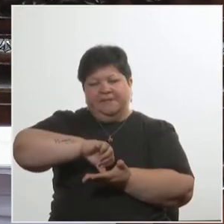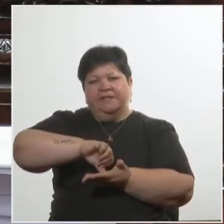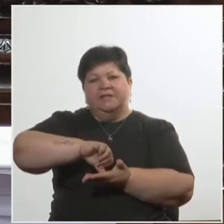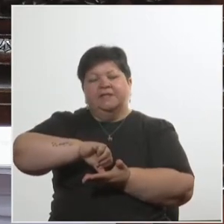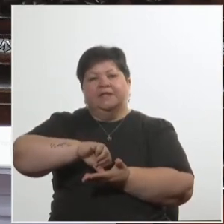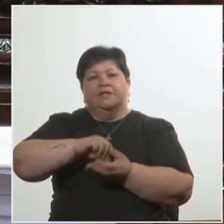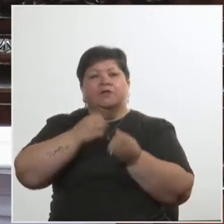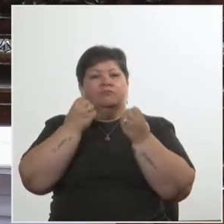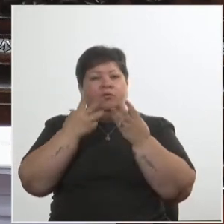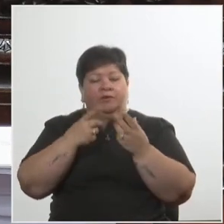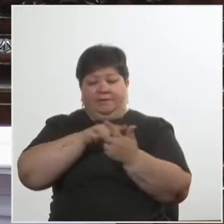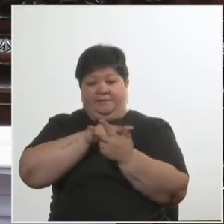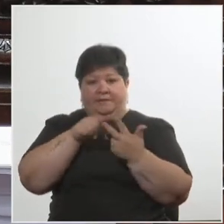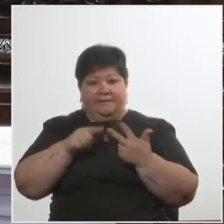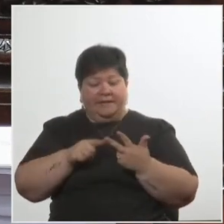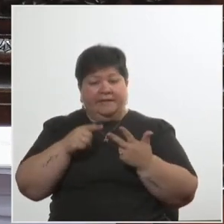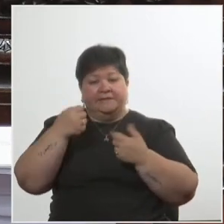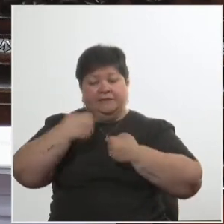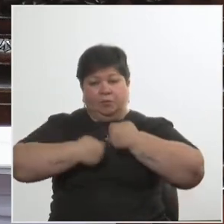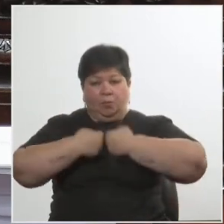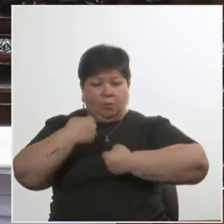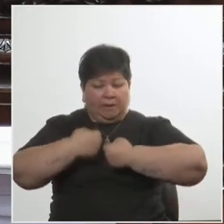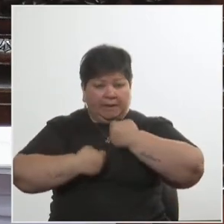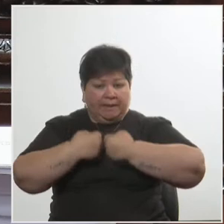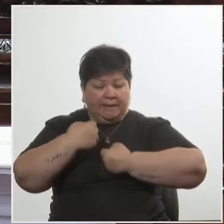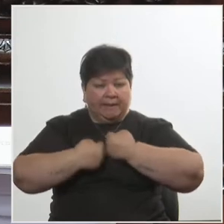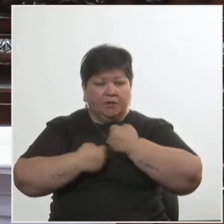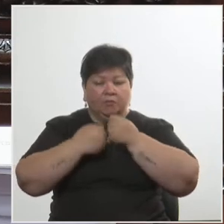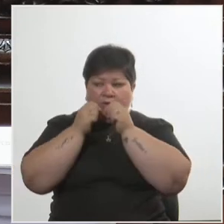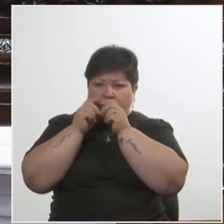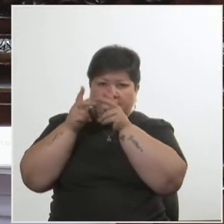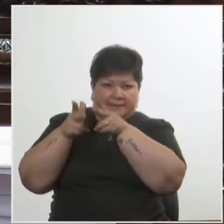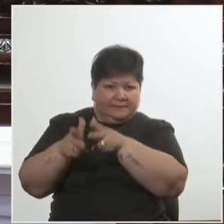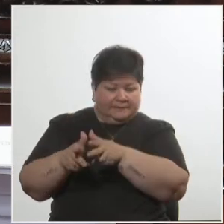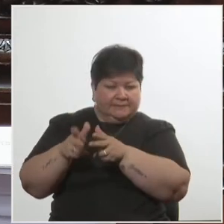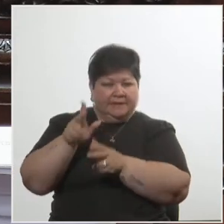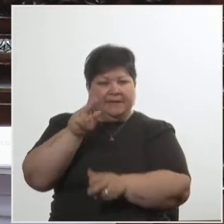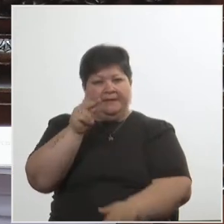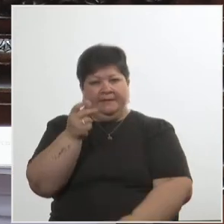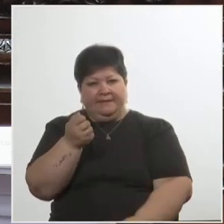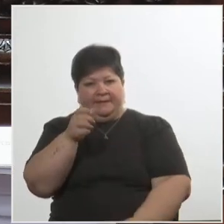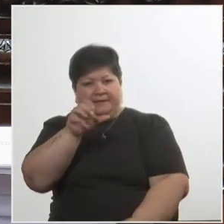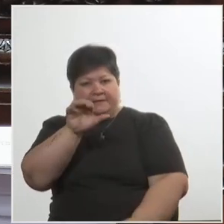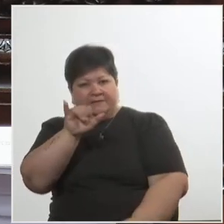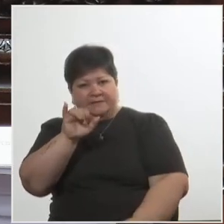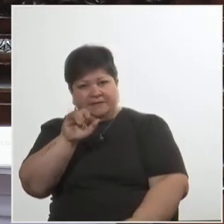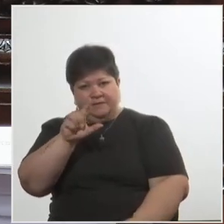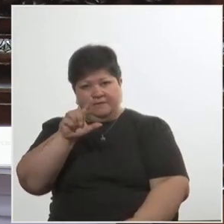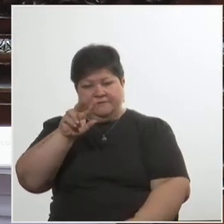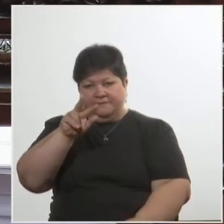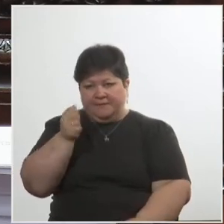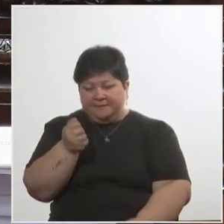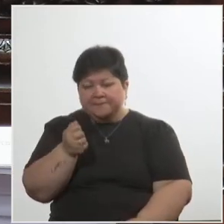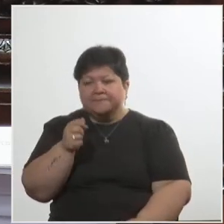a tres industrias como muy bien hacía mención el senador da Silva que están en una situación compleja